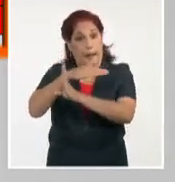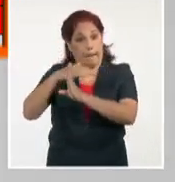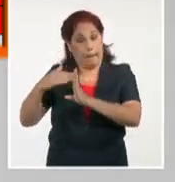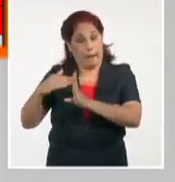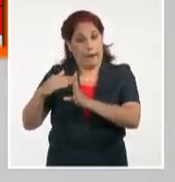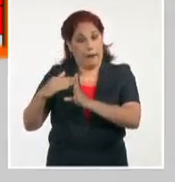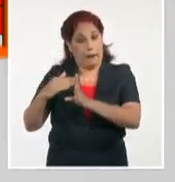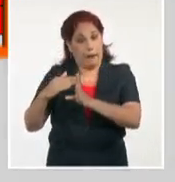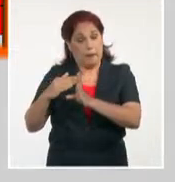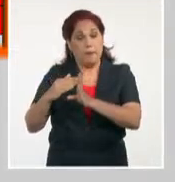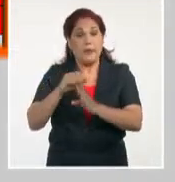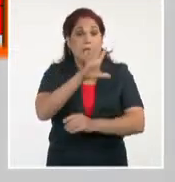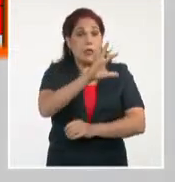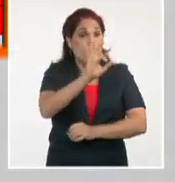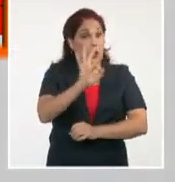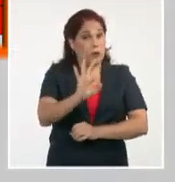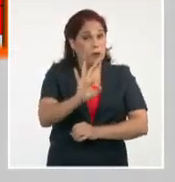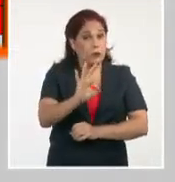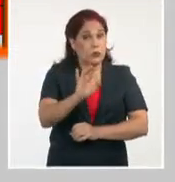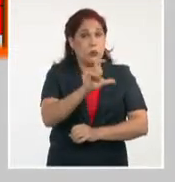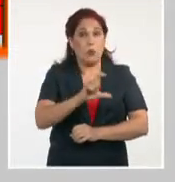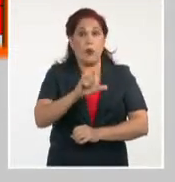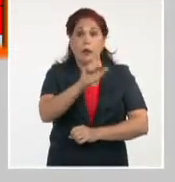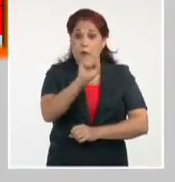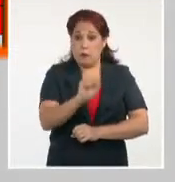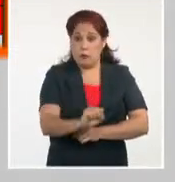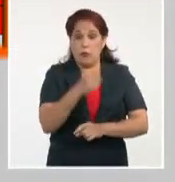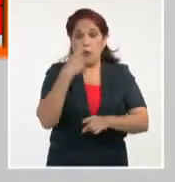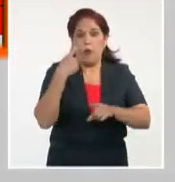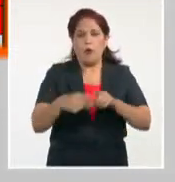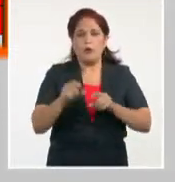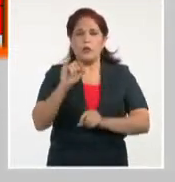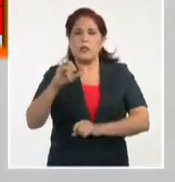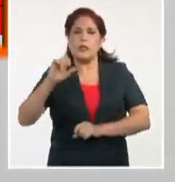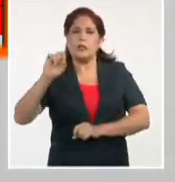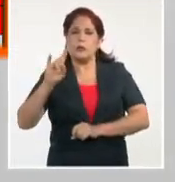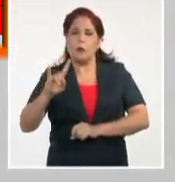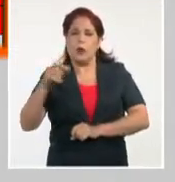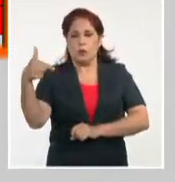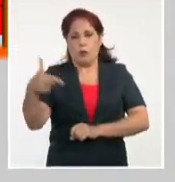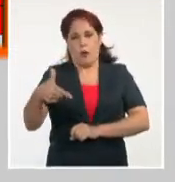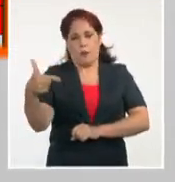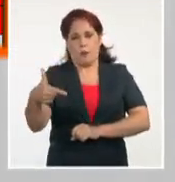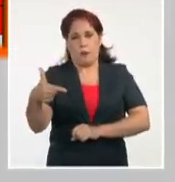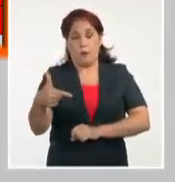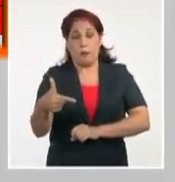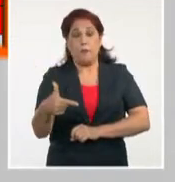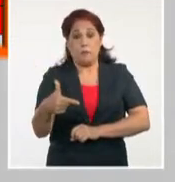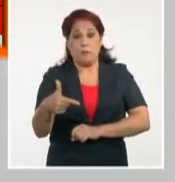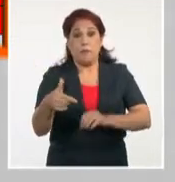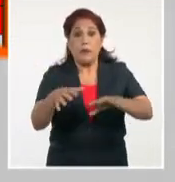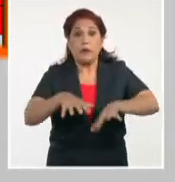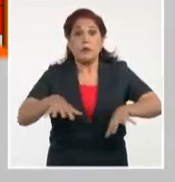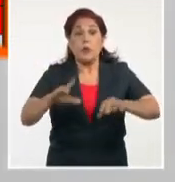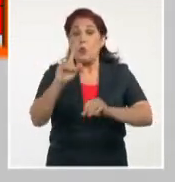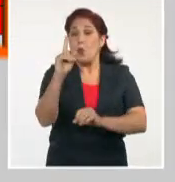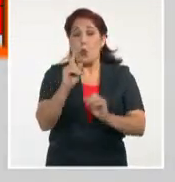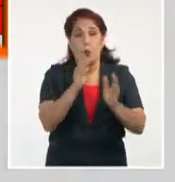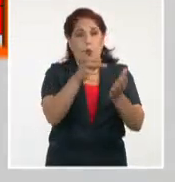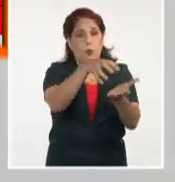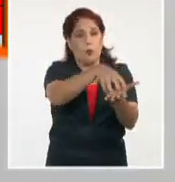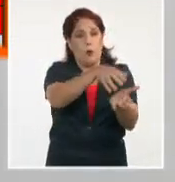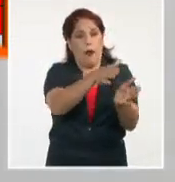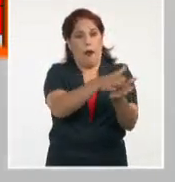El 58% en Cuenca Sur y el 64% en Jaruco. O sea, quiere decir, solo Bento es el que tiene condición favorable. Solo Bento ha llovido de